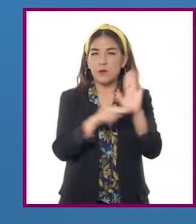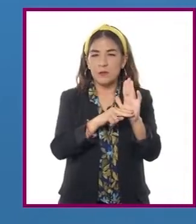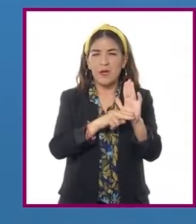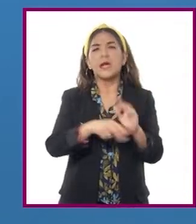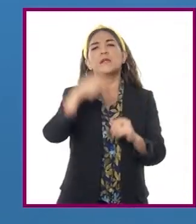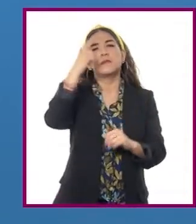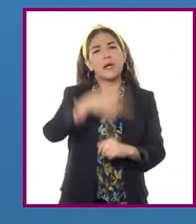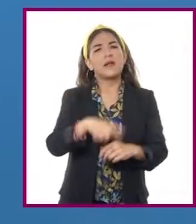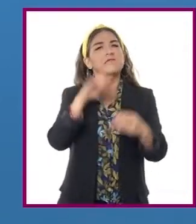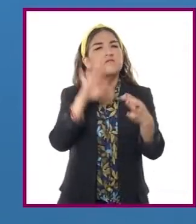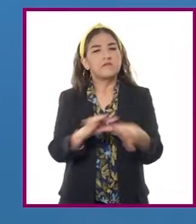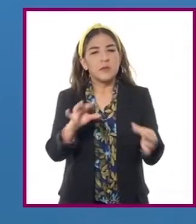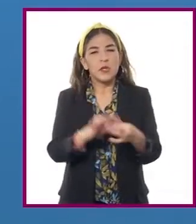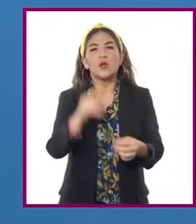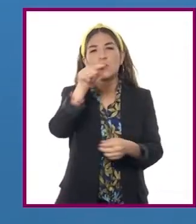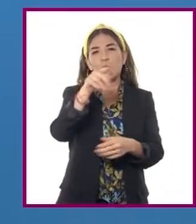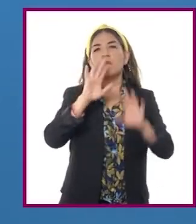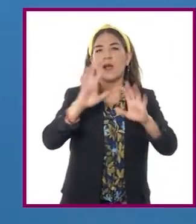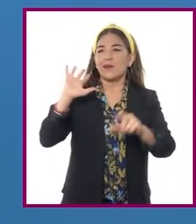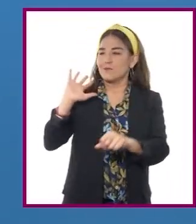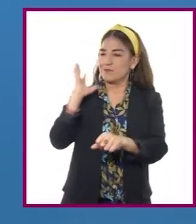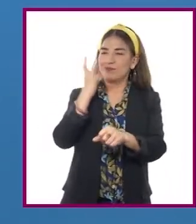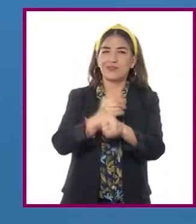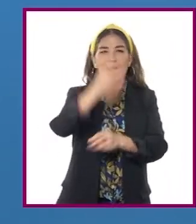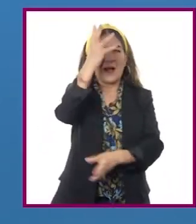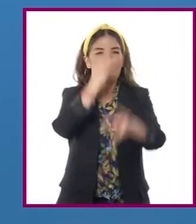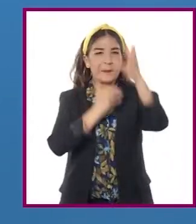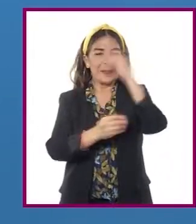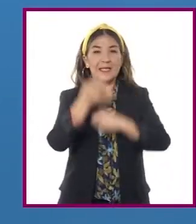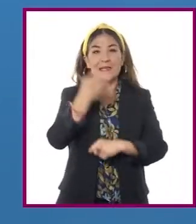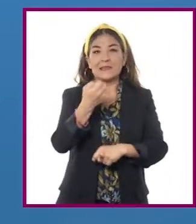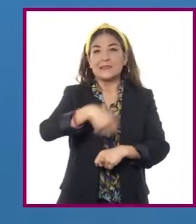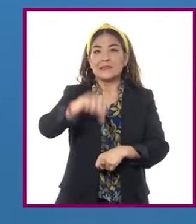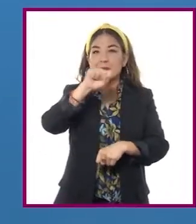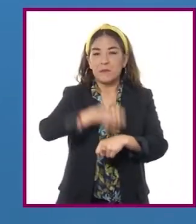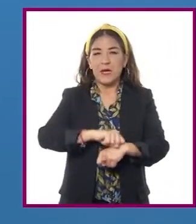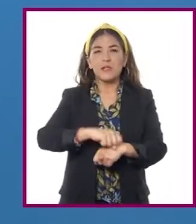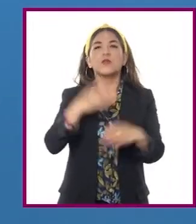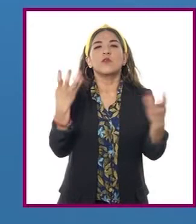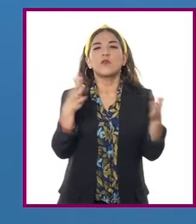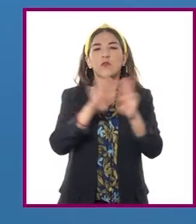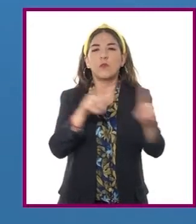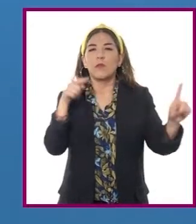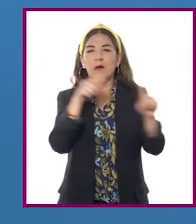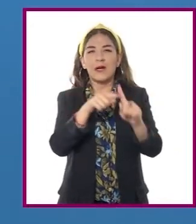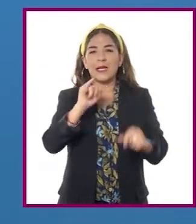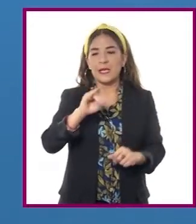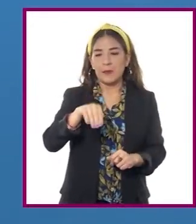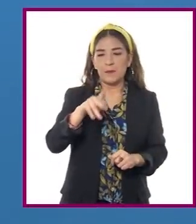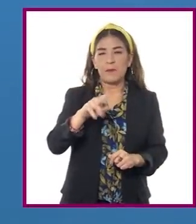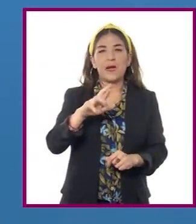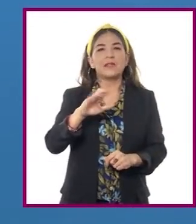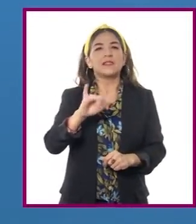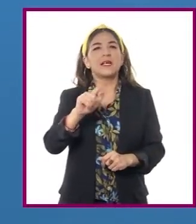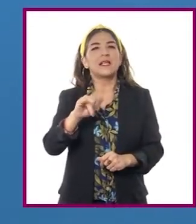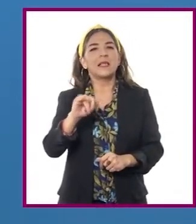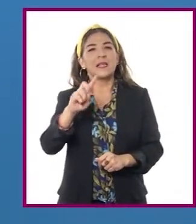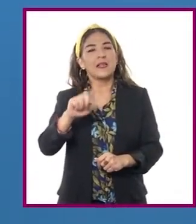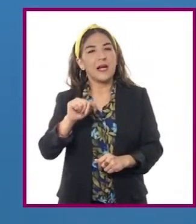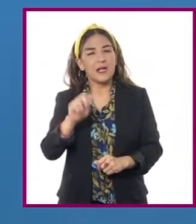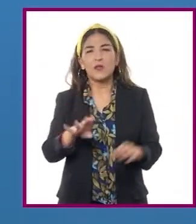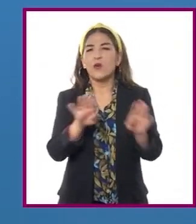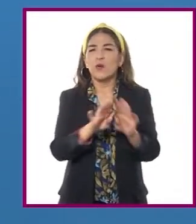daremos seguimiento a lo que han aprendido durante la semana sobre el principio de imparcialidad, la no discriminación y